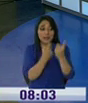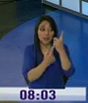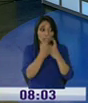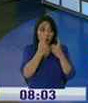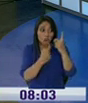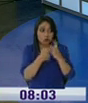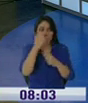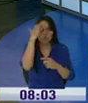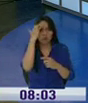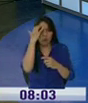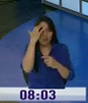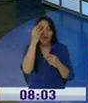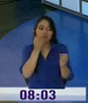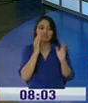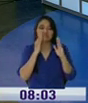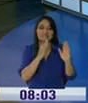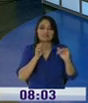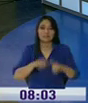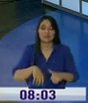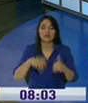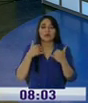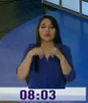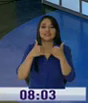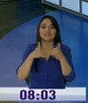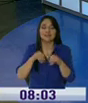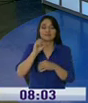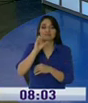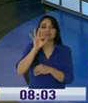está en pantalla, WhatsAppito,